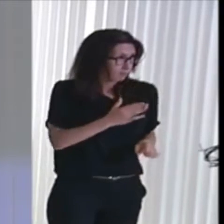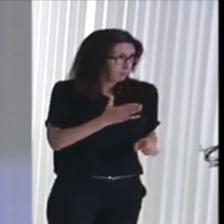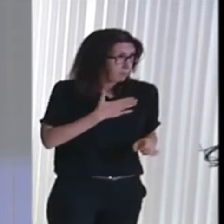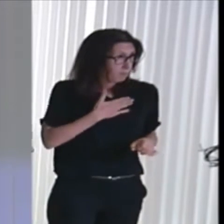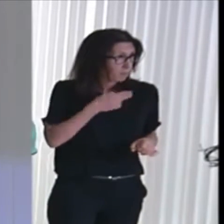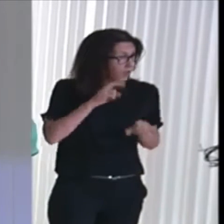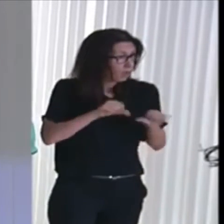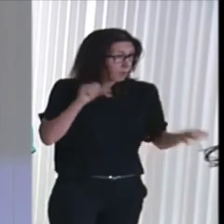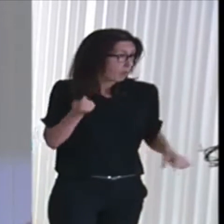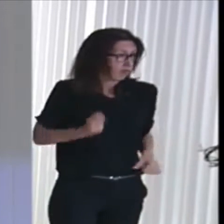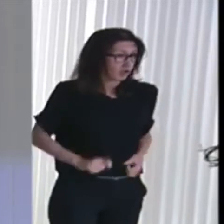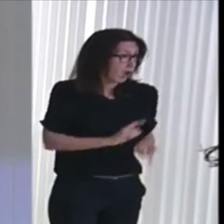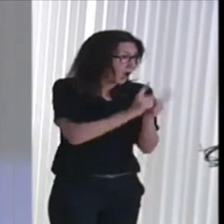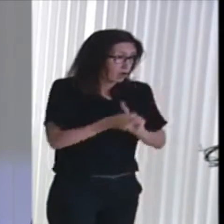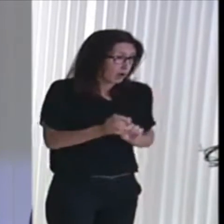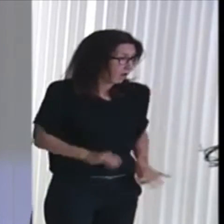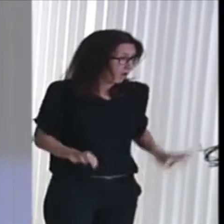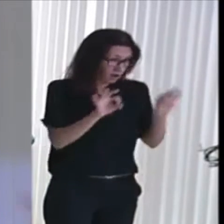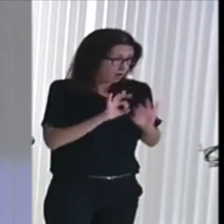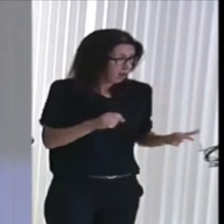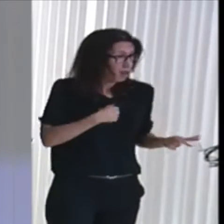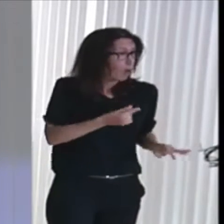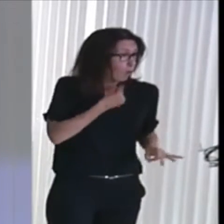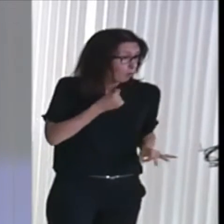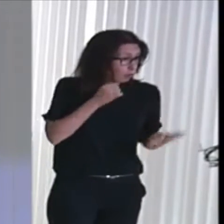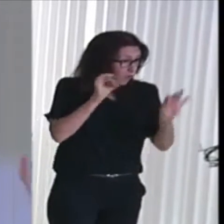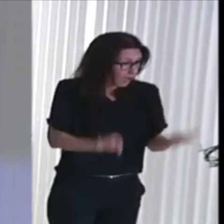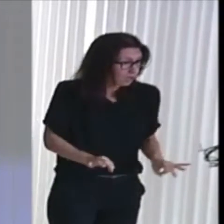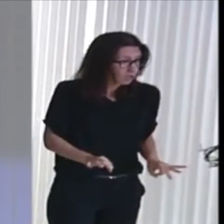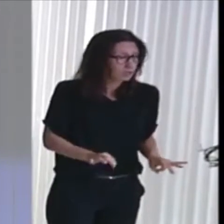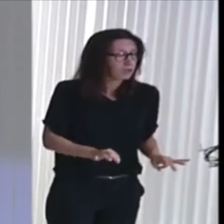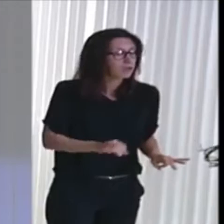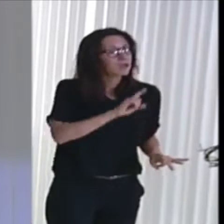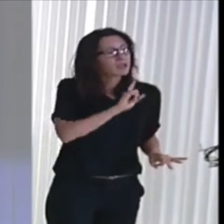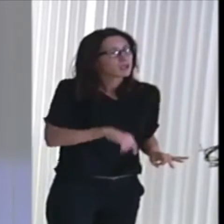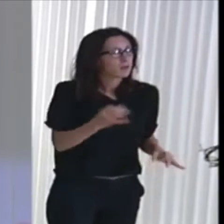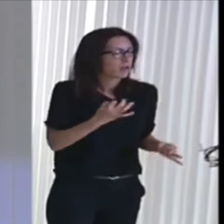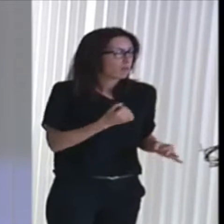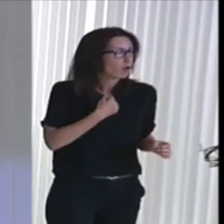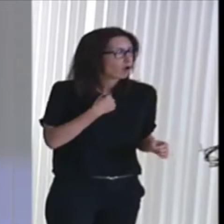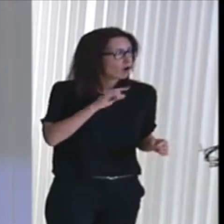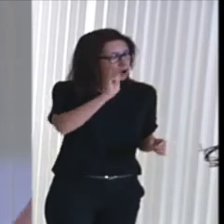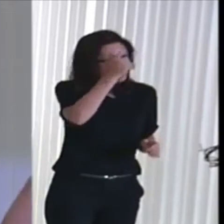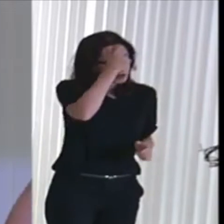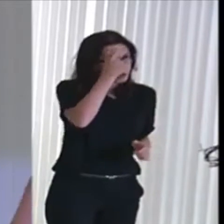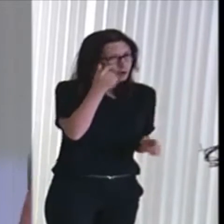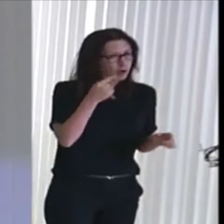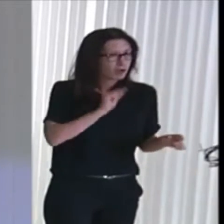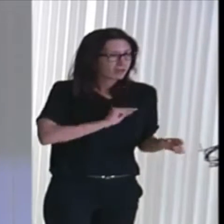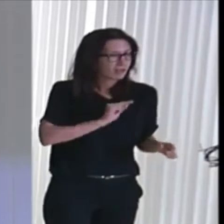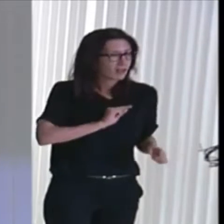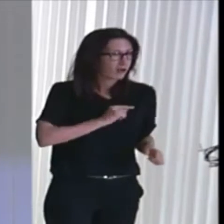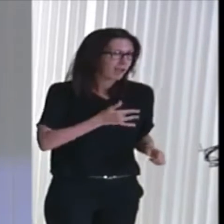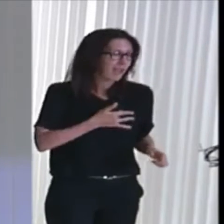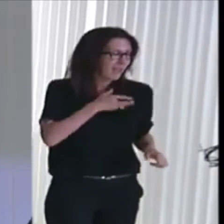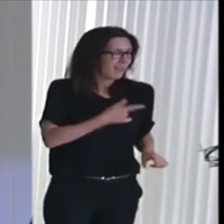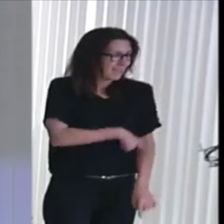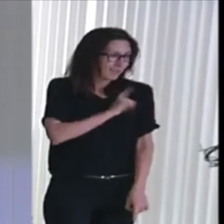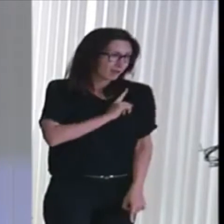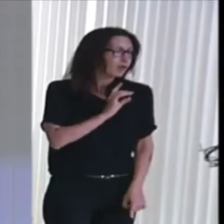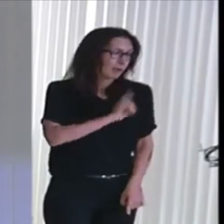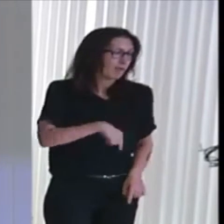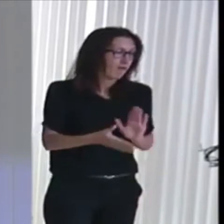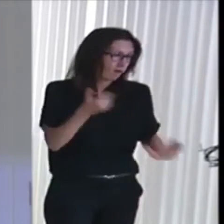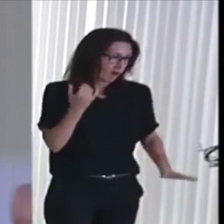trayectoria profesional dentro de este mundo por nada del mundo, también hay que quitar un poco el romanticismo, ¿no? a todo esto, porque pues sí que es